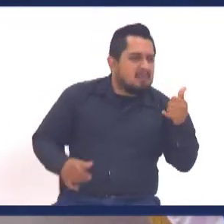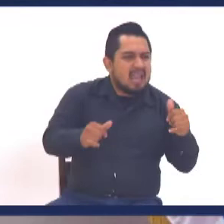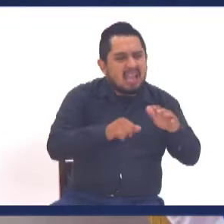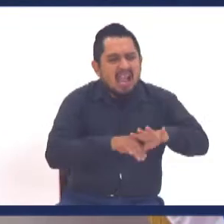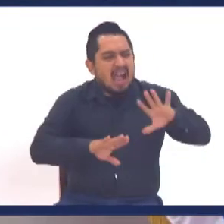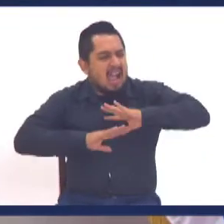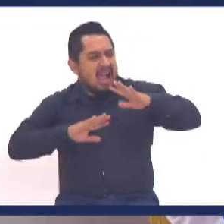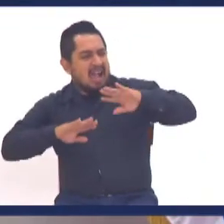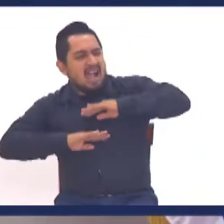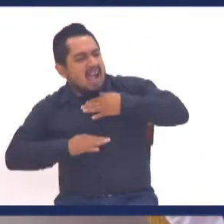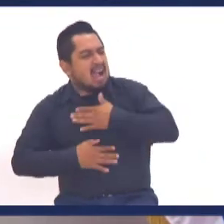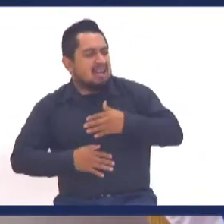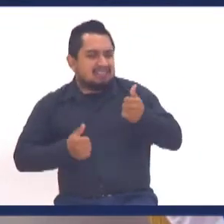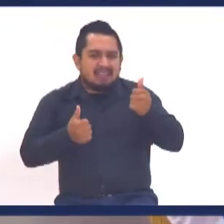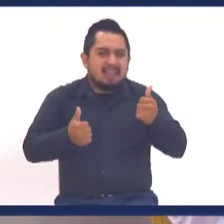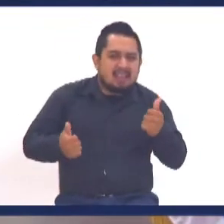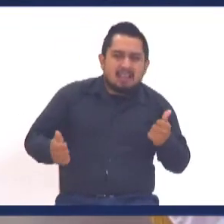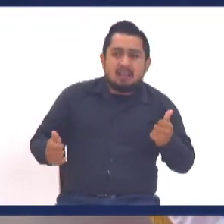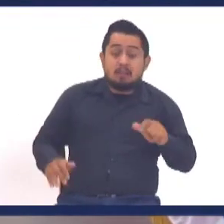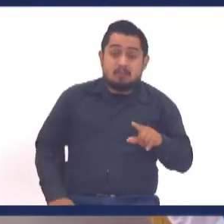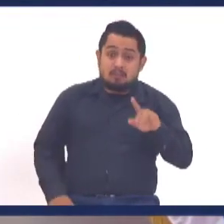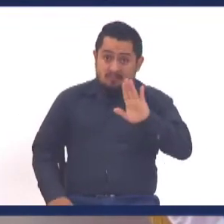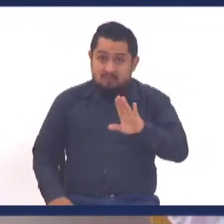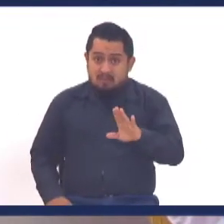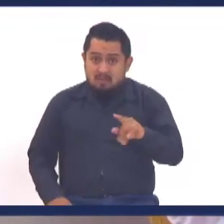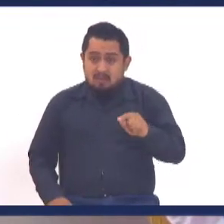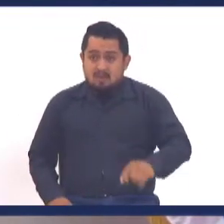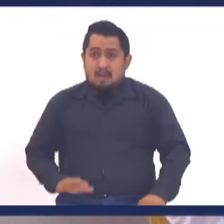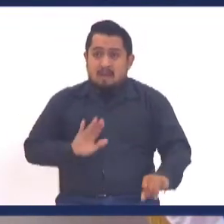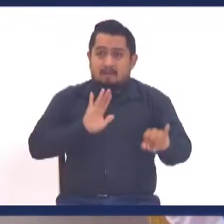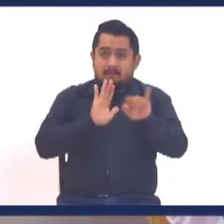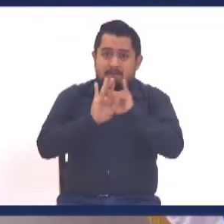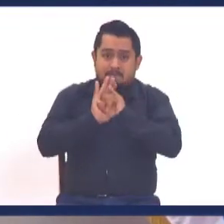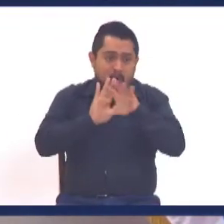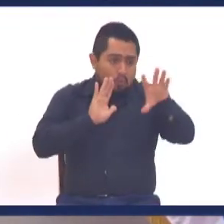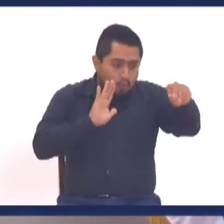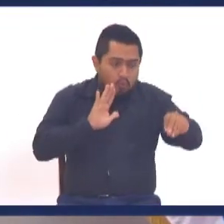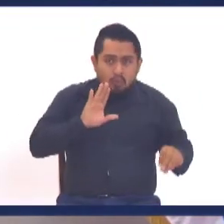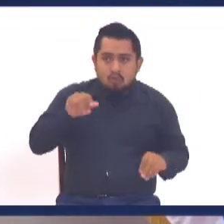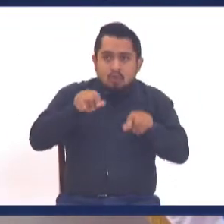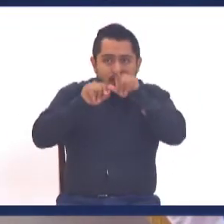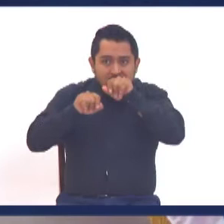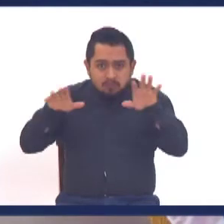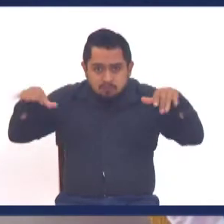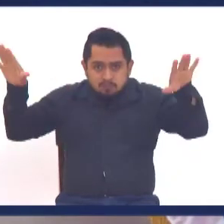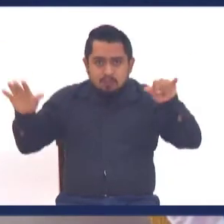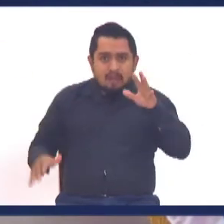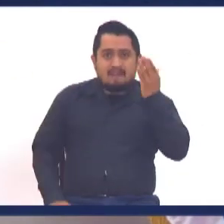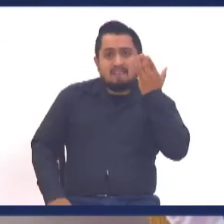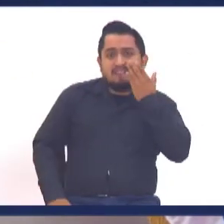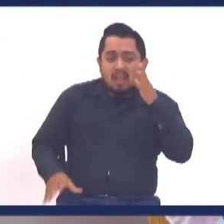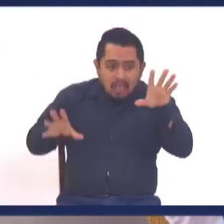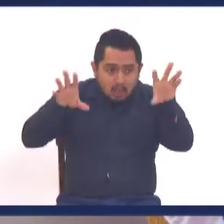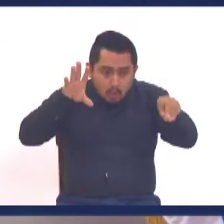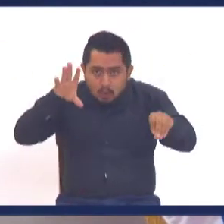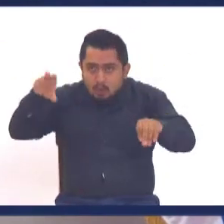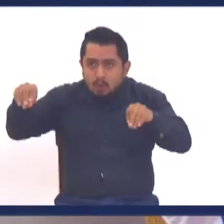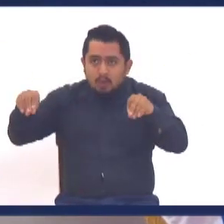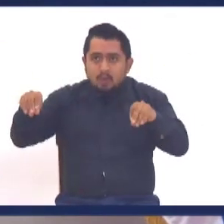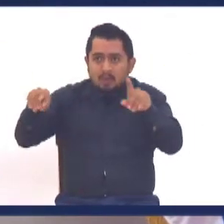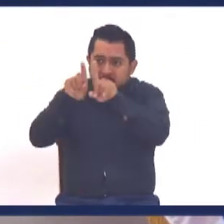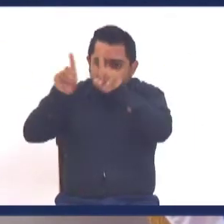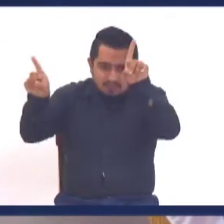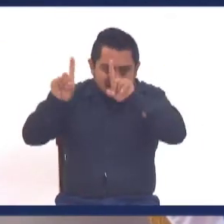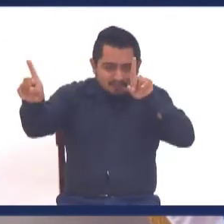tarde playita mientras exista instalar mira apaga el instagram apaga el twitter serrate tu cuenta de facebook apártate